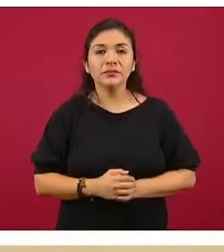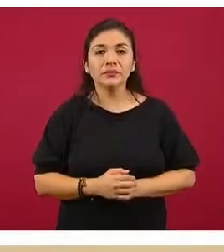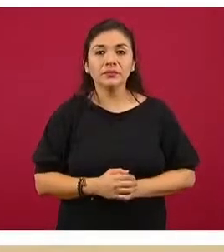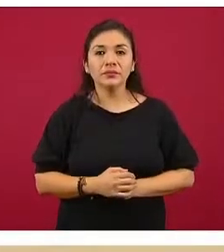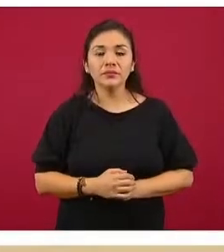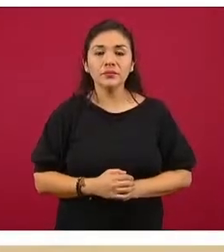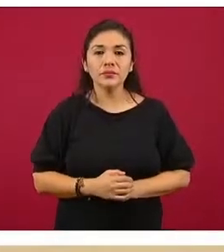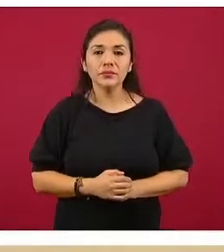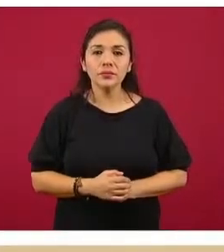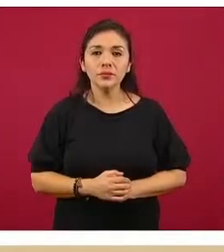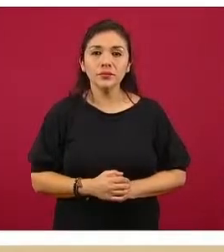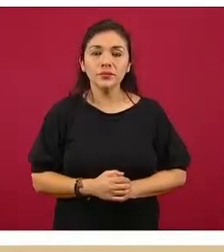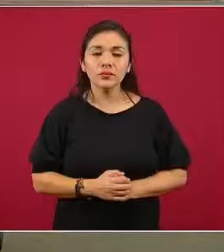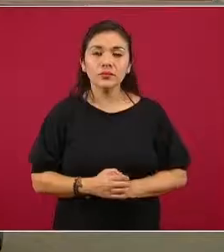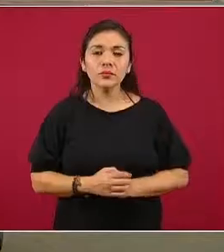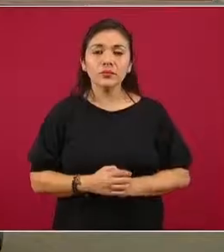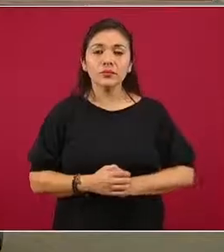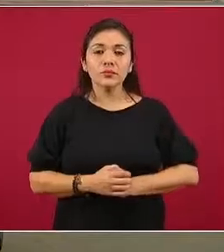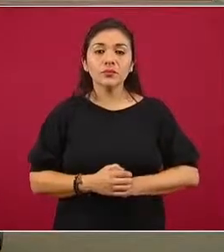Adelante.